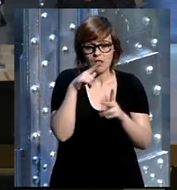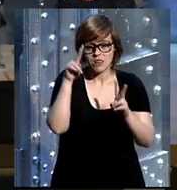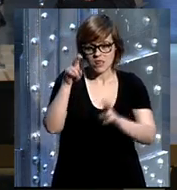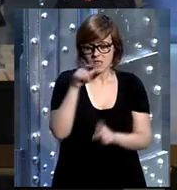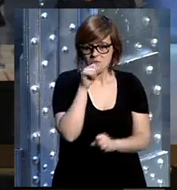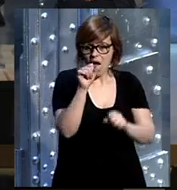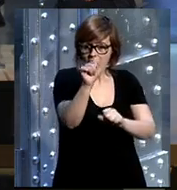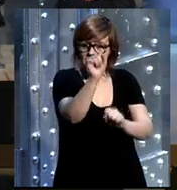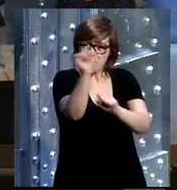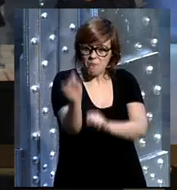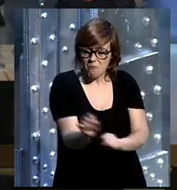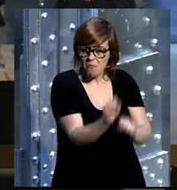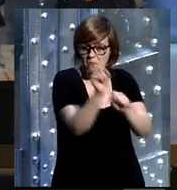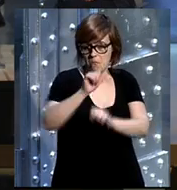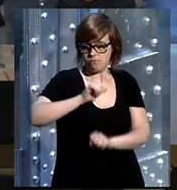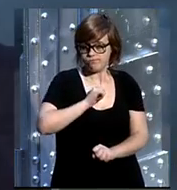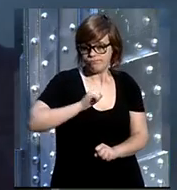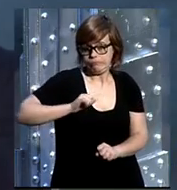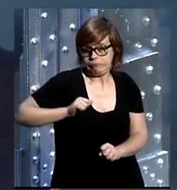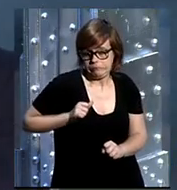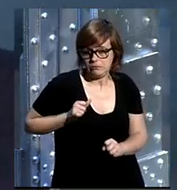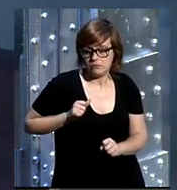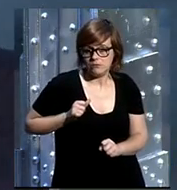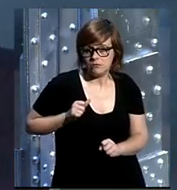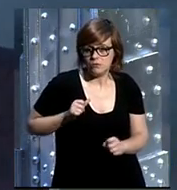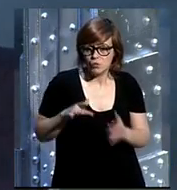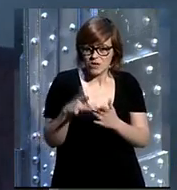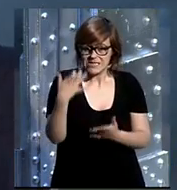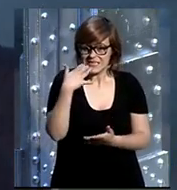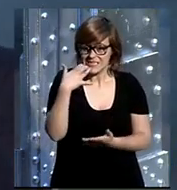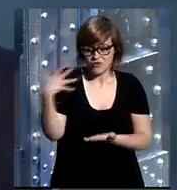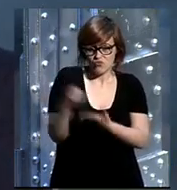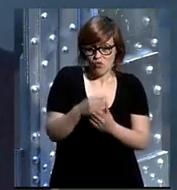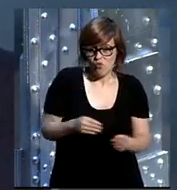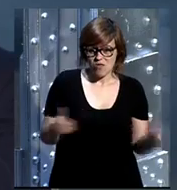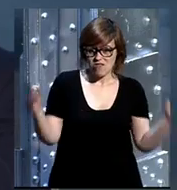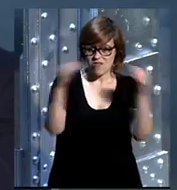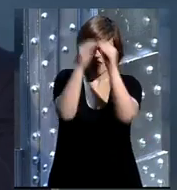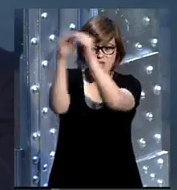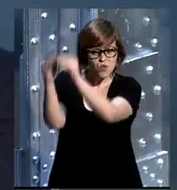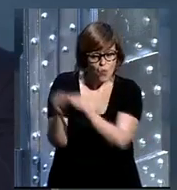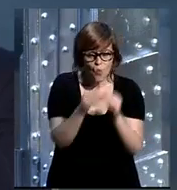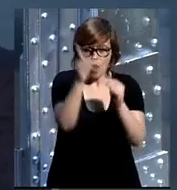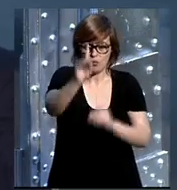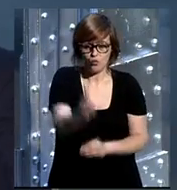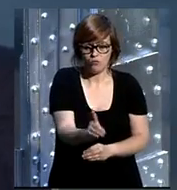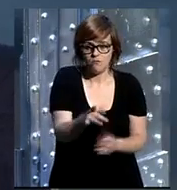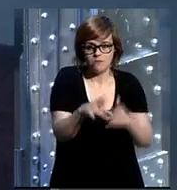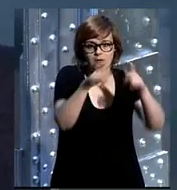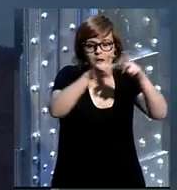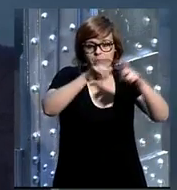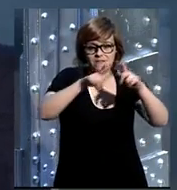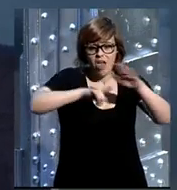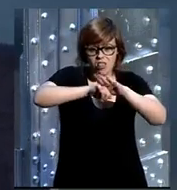datos en toda la región euro, en toda Europa, difícilmente van a poder desarrollar las empresas sus actividades.